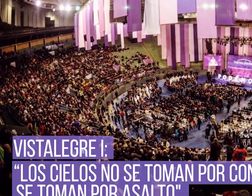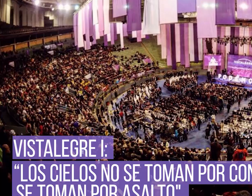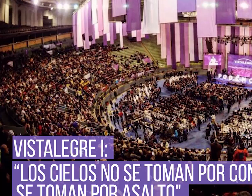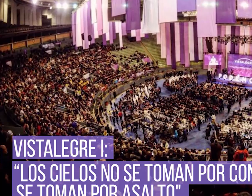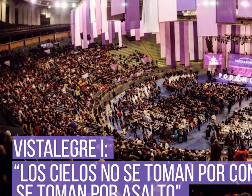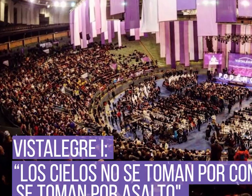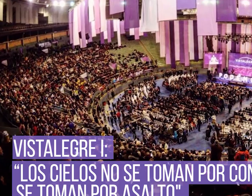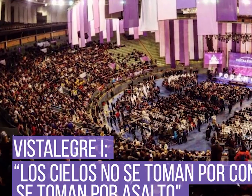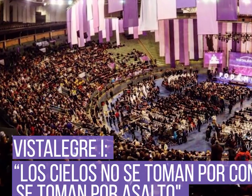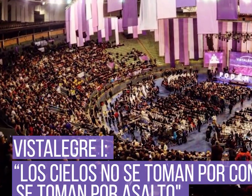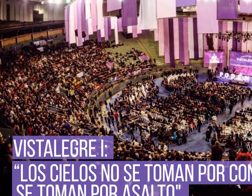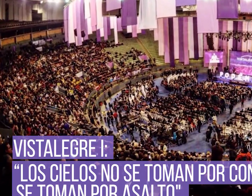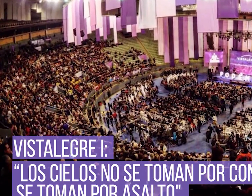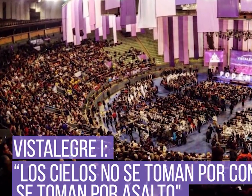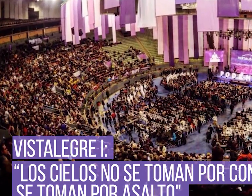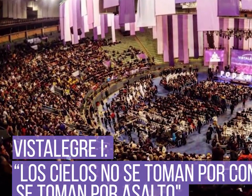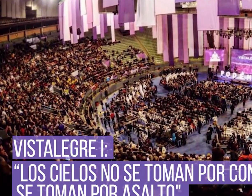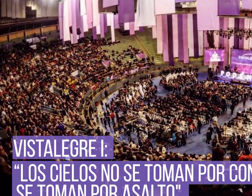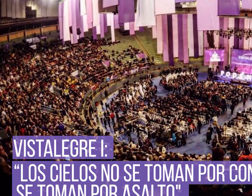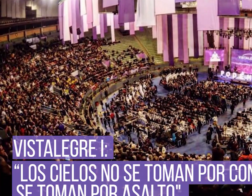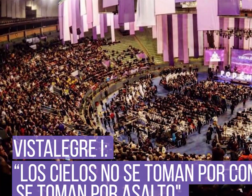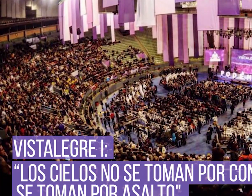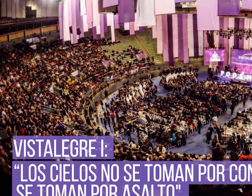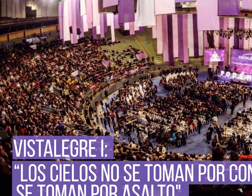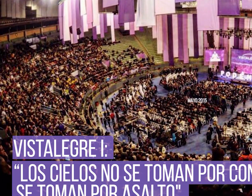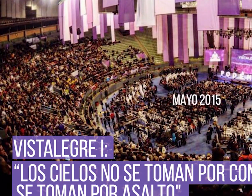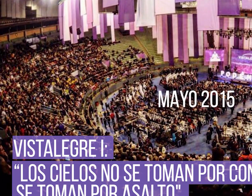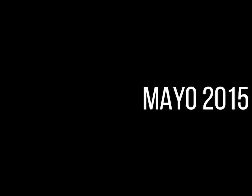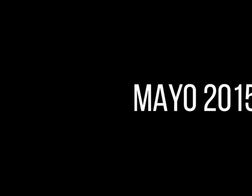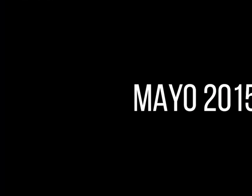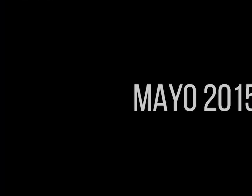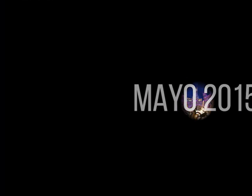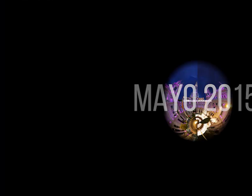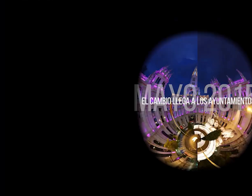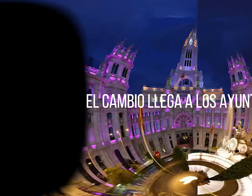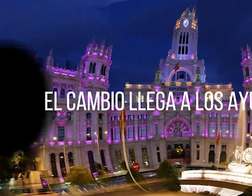azonía rojo, persiguiendo la igualdad social.